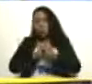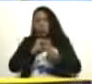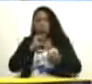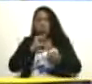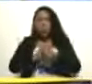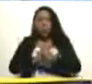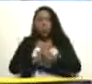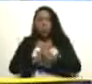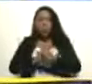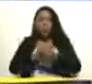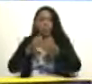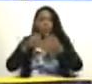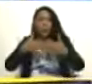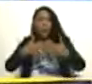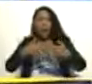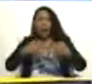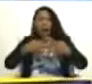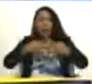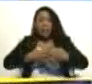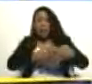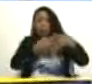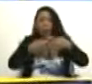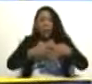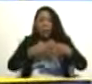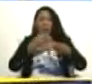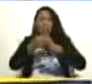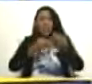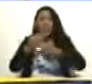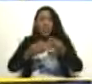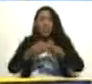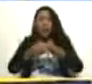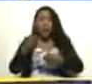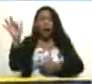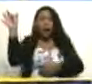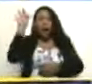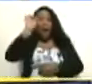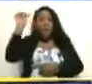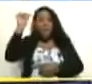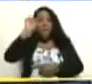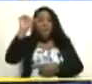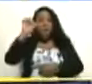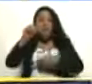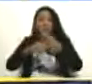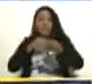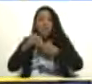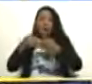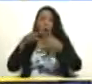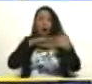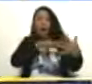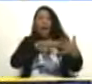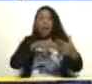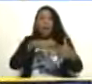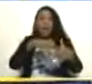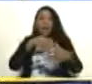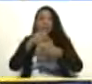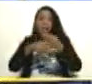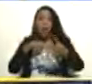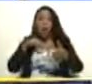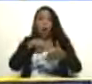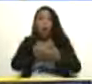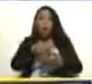desde Estados Unidos, la guerra de Afganistán. Y con la guerra de Afganistán vinieron a dar un golpe preventivo en